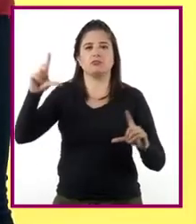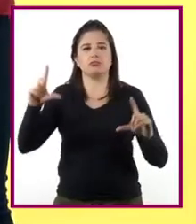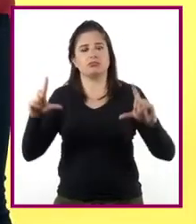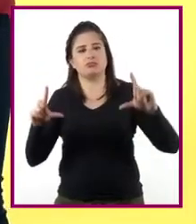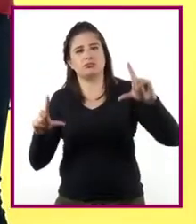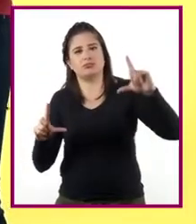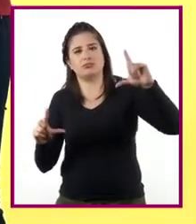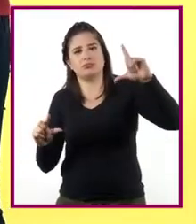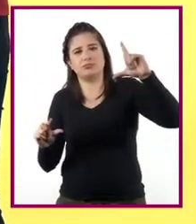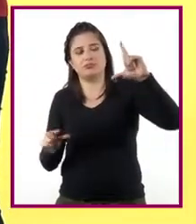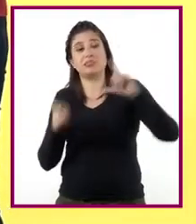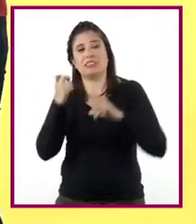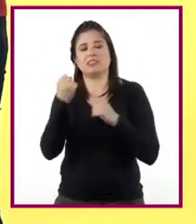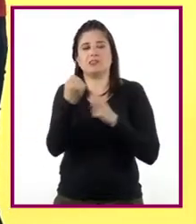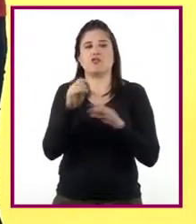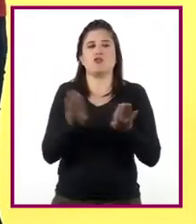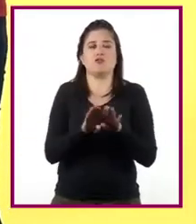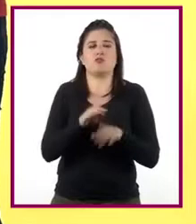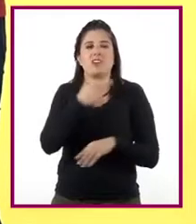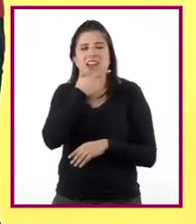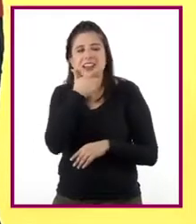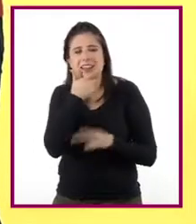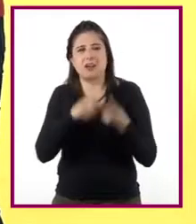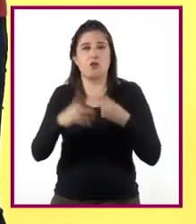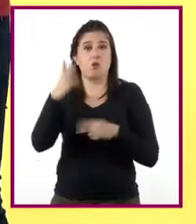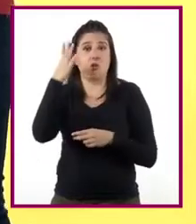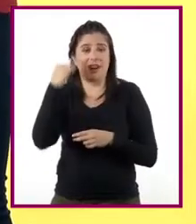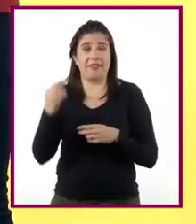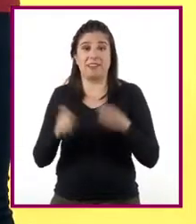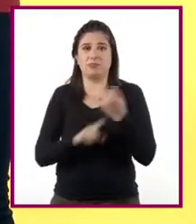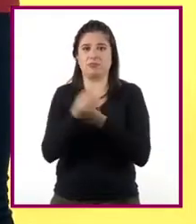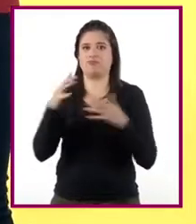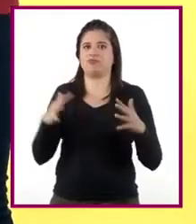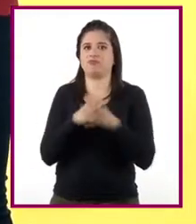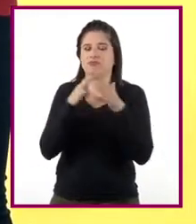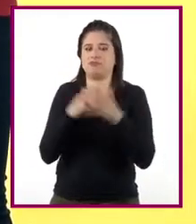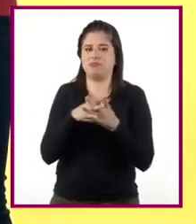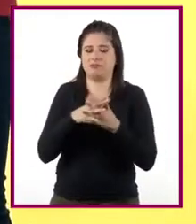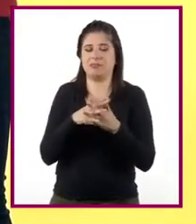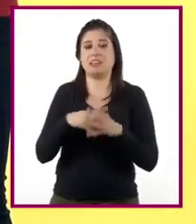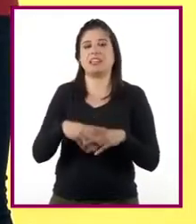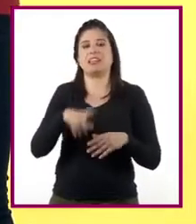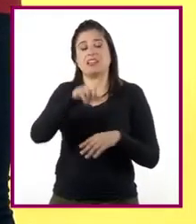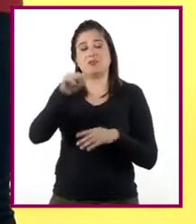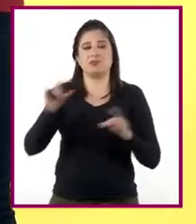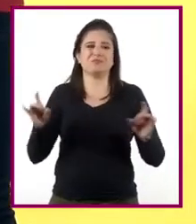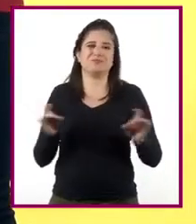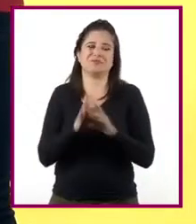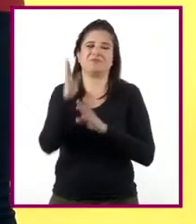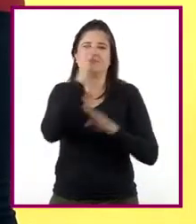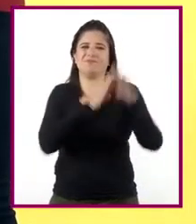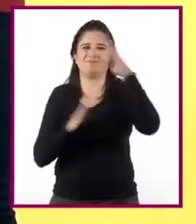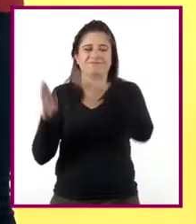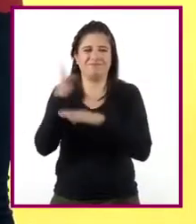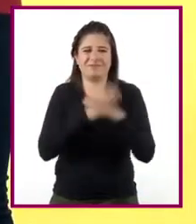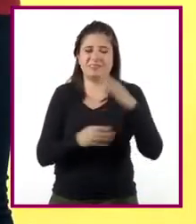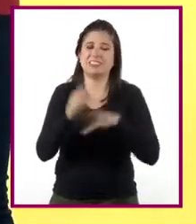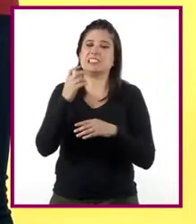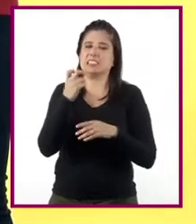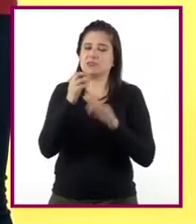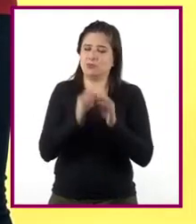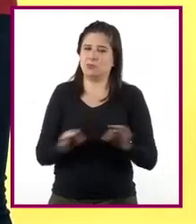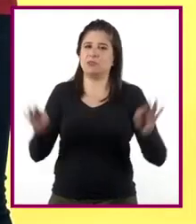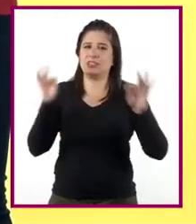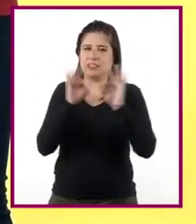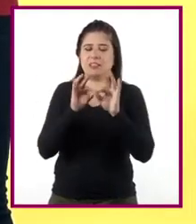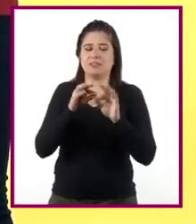sus potencias rivales como Inglaterra y Holanda. Lo que resultó a una crisis que impactó en distintos ámbitos y